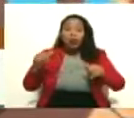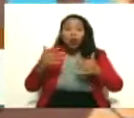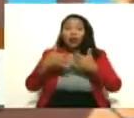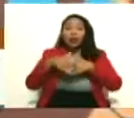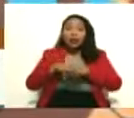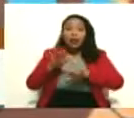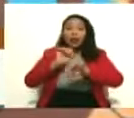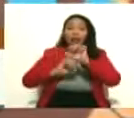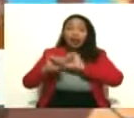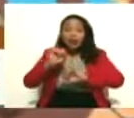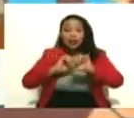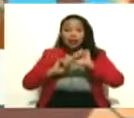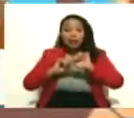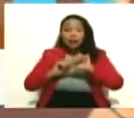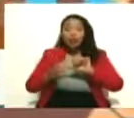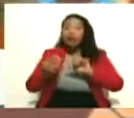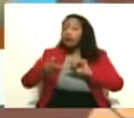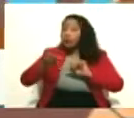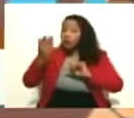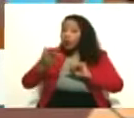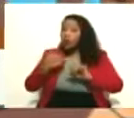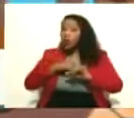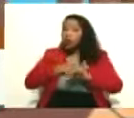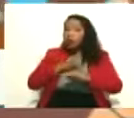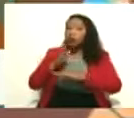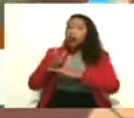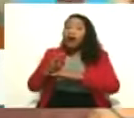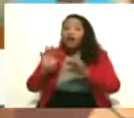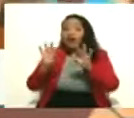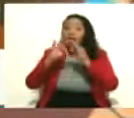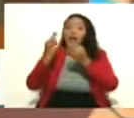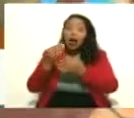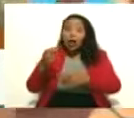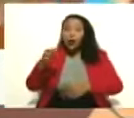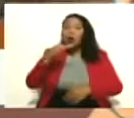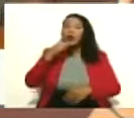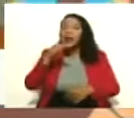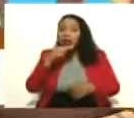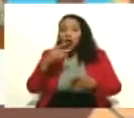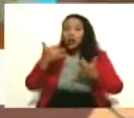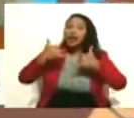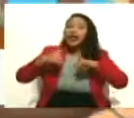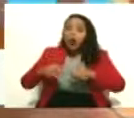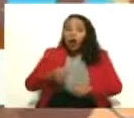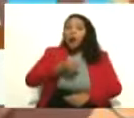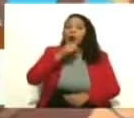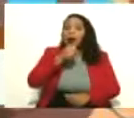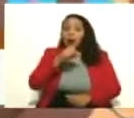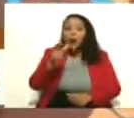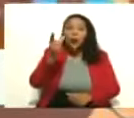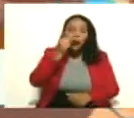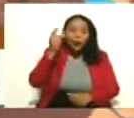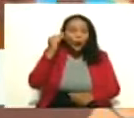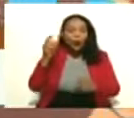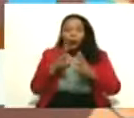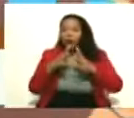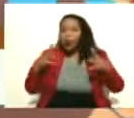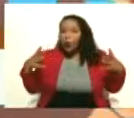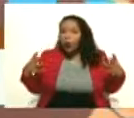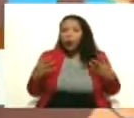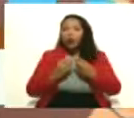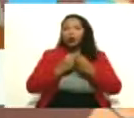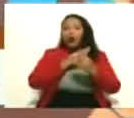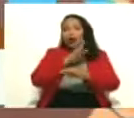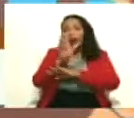integridad territorial. Y es muy importante que vayamos en familia, los nietos, los hijos, las abuelas, los abuelos, todas y todos,